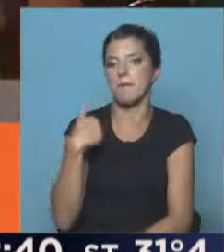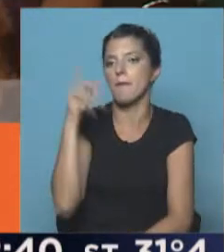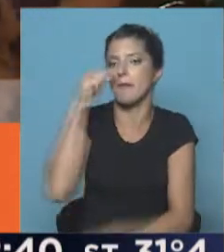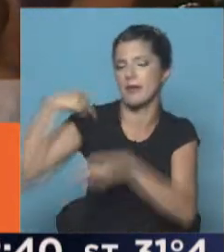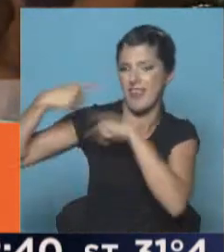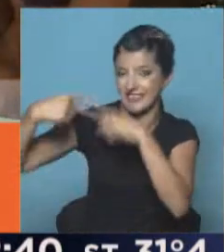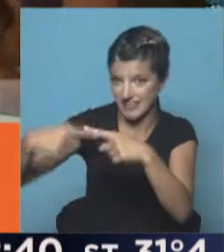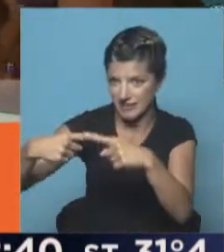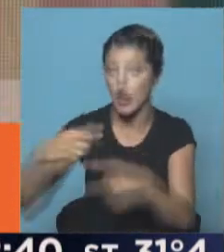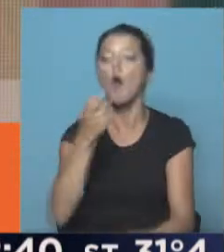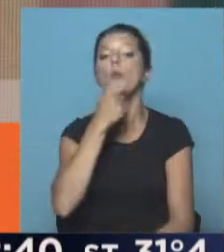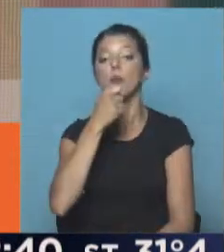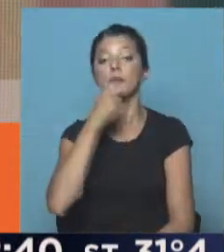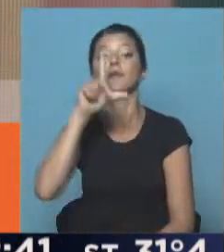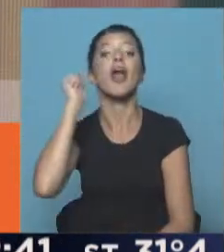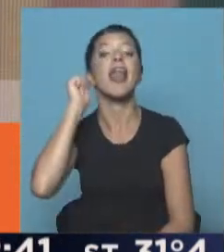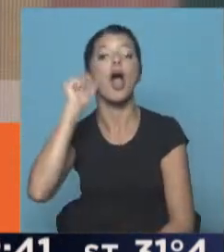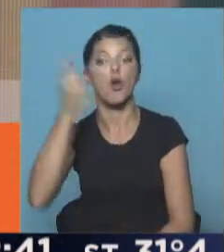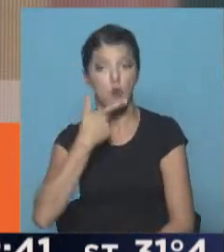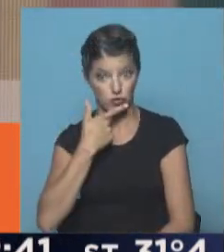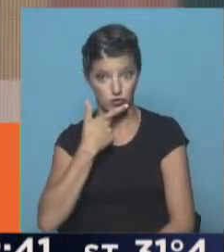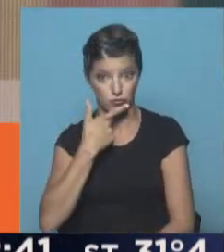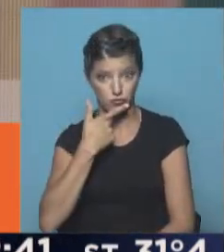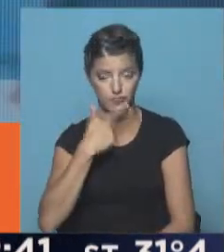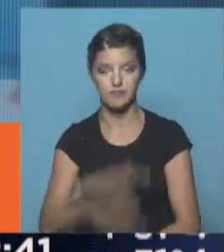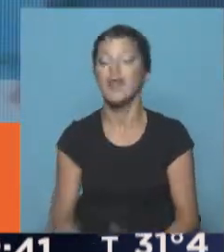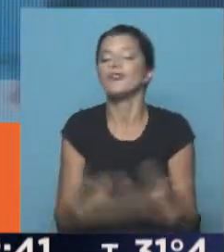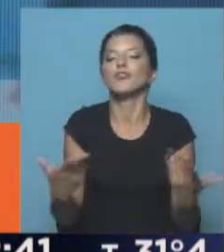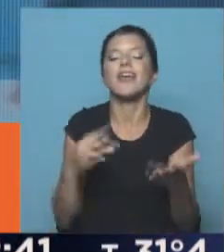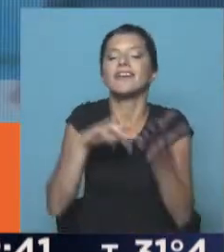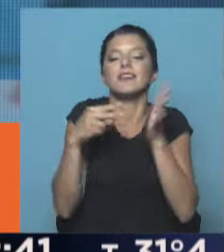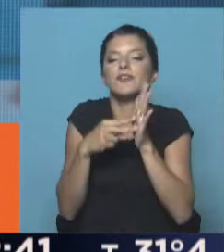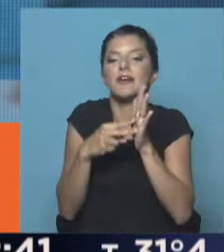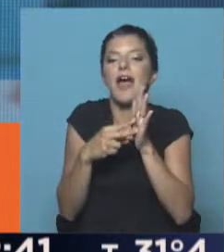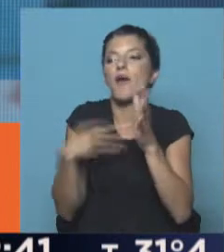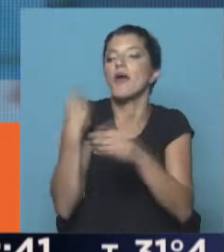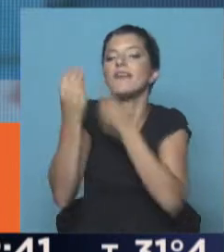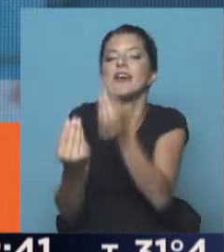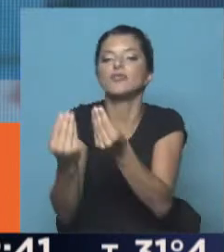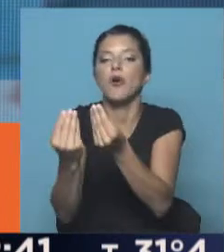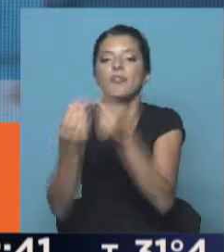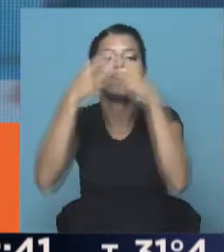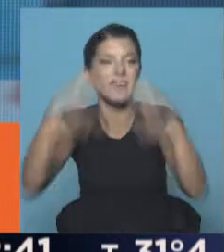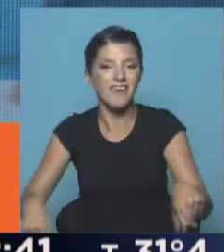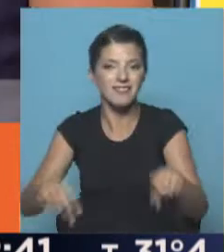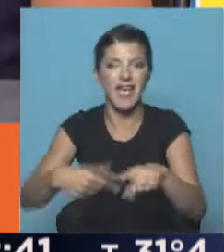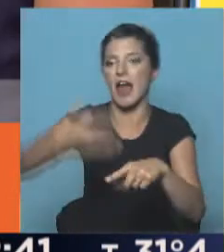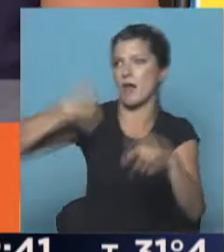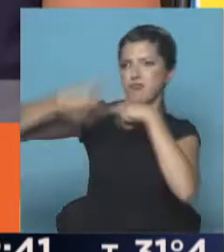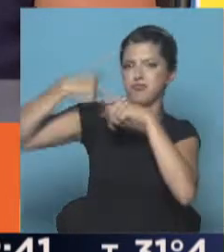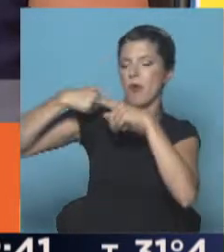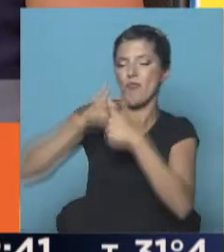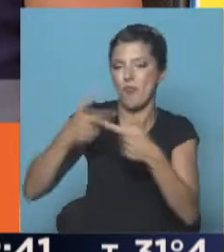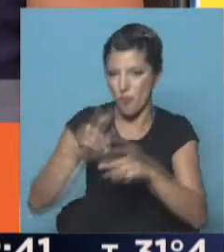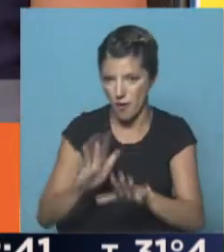ejemplo es decir siguen sin poder convocar a candidatos que sean excedan a sus padres ya sus abuelos en un caso que